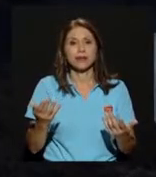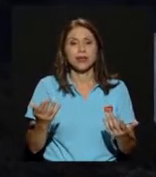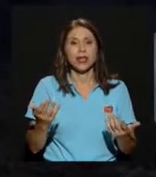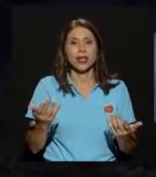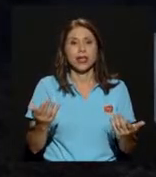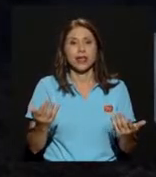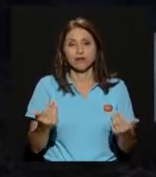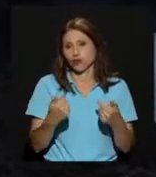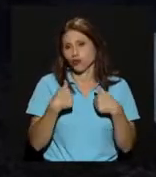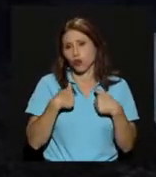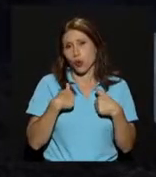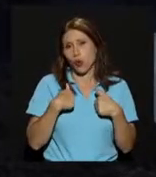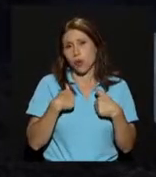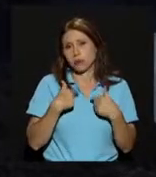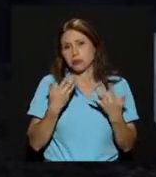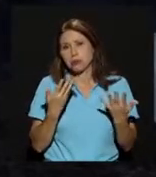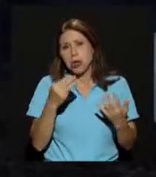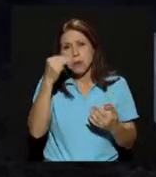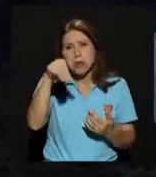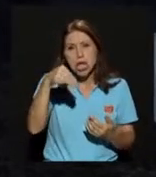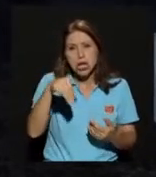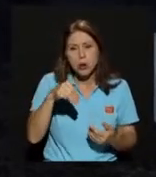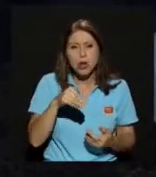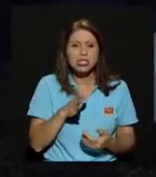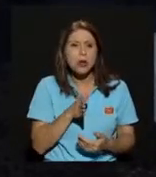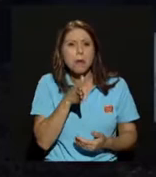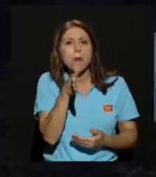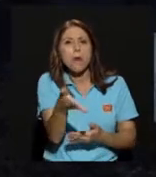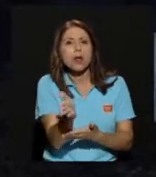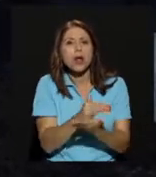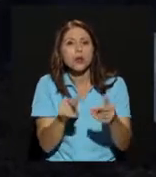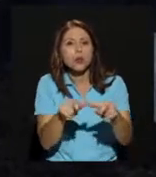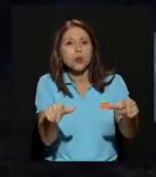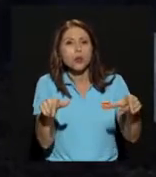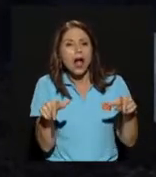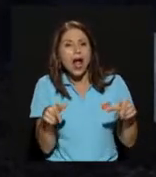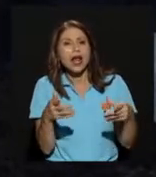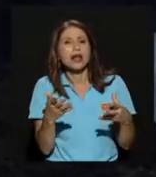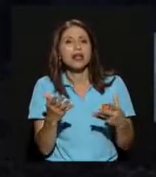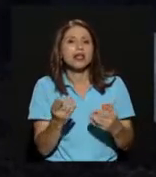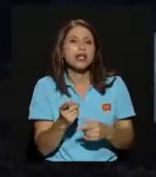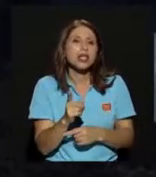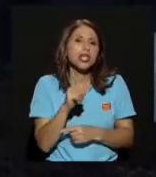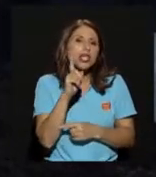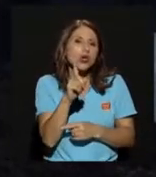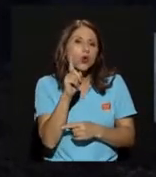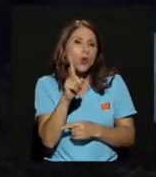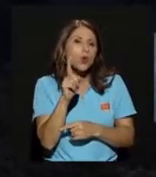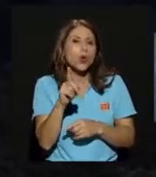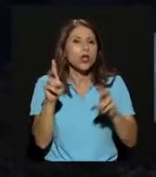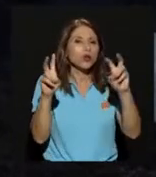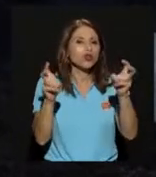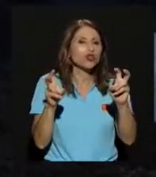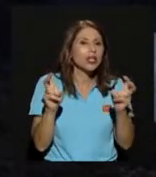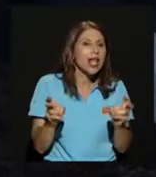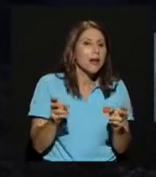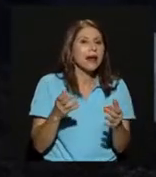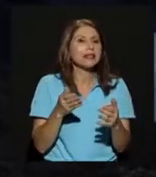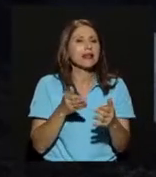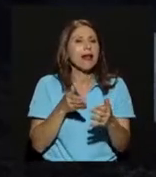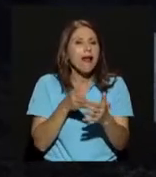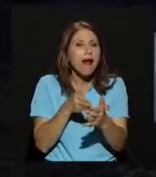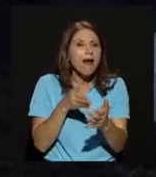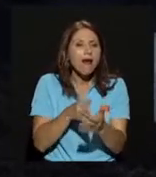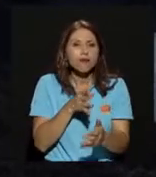y yo por ahí los miércoles voy a algún lugar y uno de los temas que hemos estado haciendo algunas de la gente es que llegamos ahí es